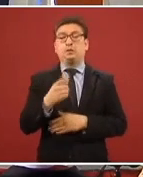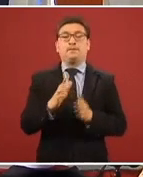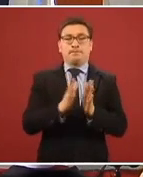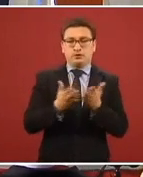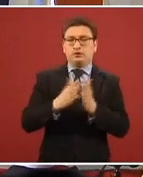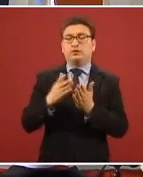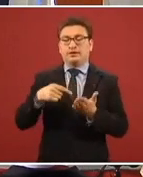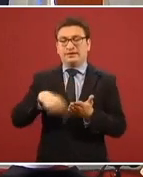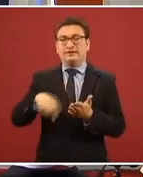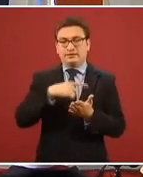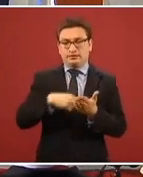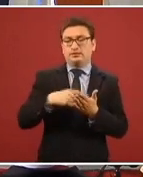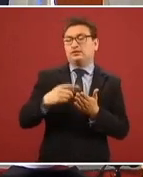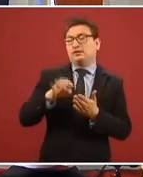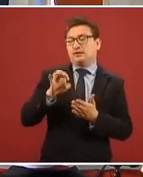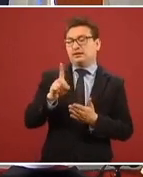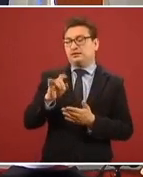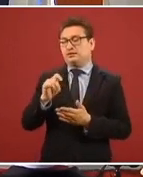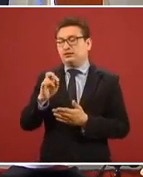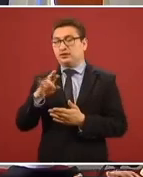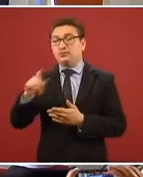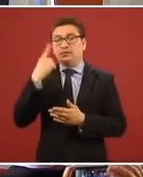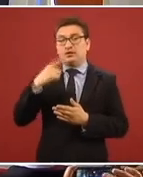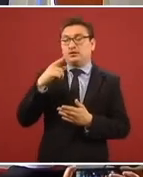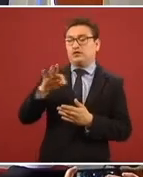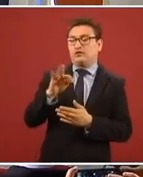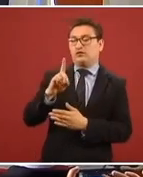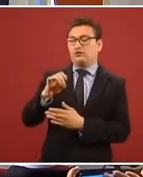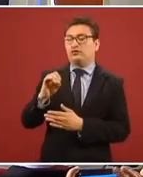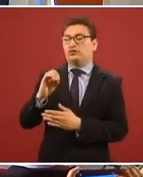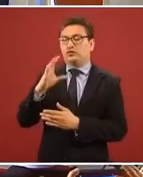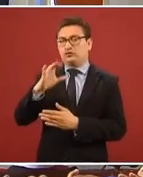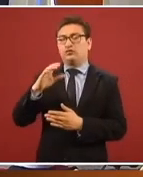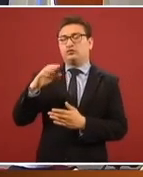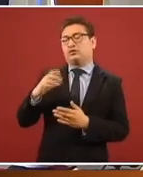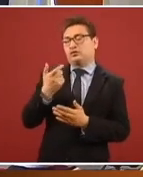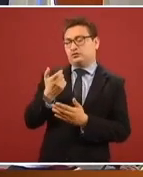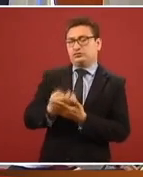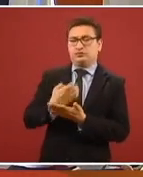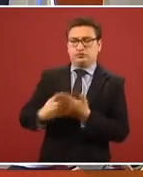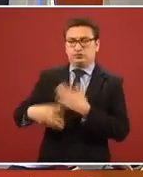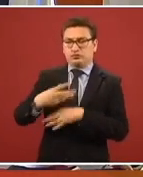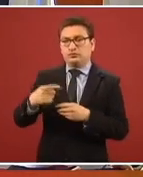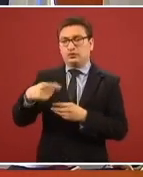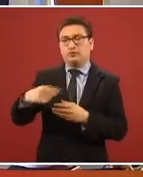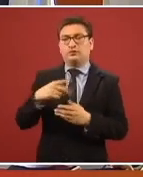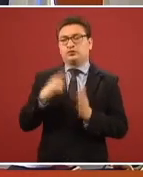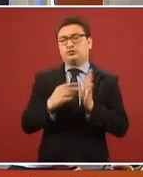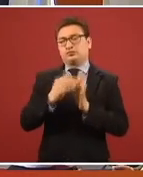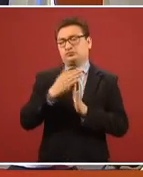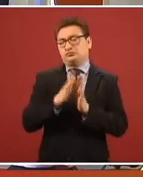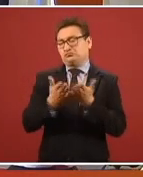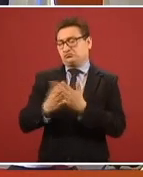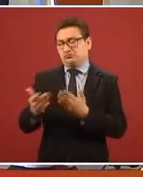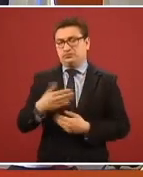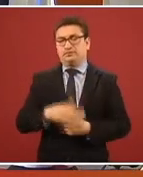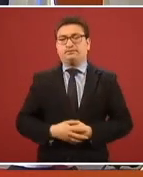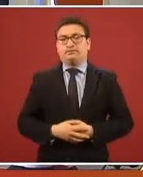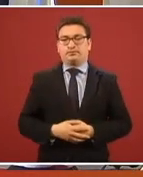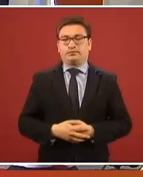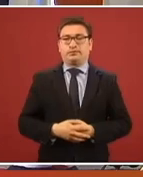financiar su constructor y'all para el fondo de cultura económica y son más de 2 millones de libros finalmente